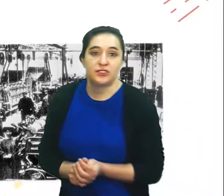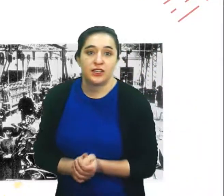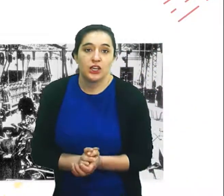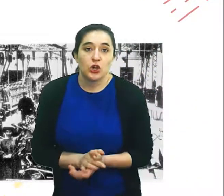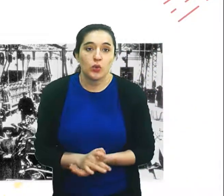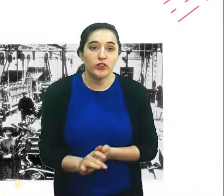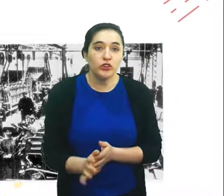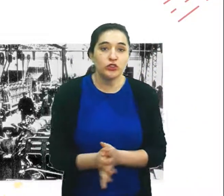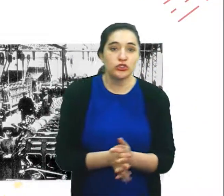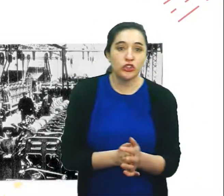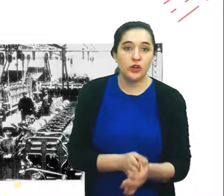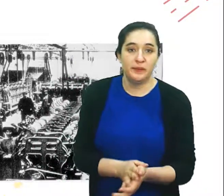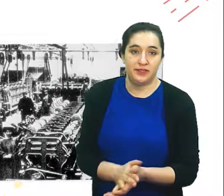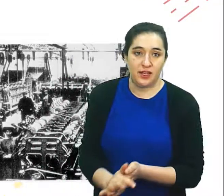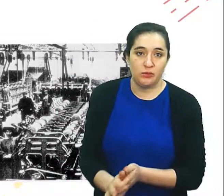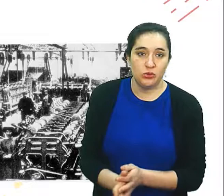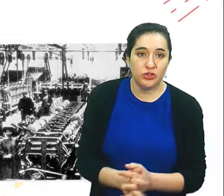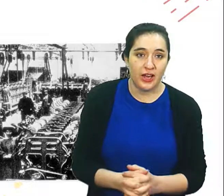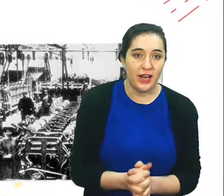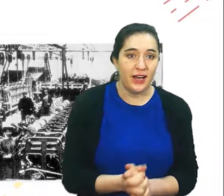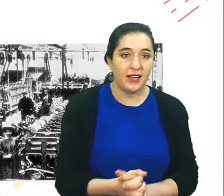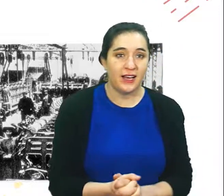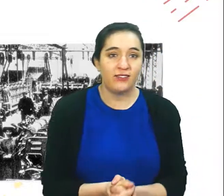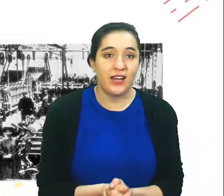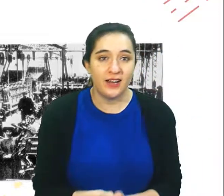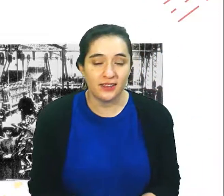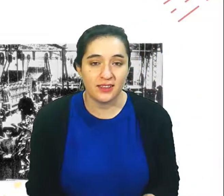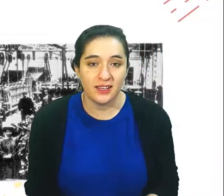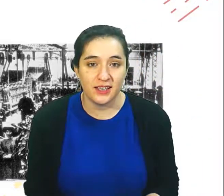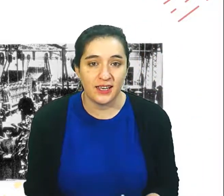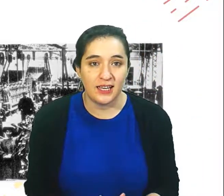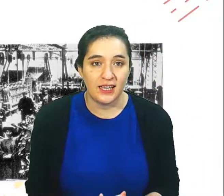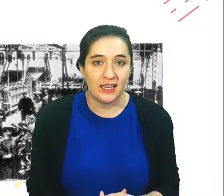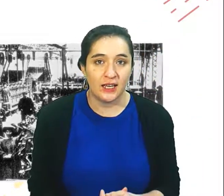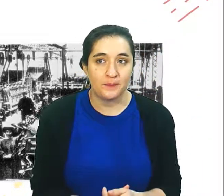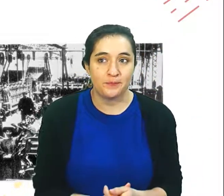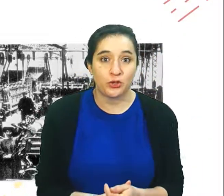Entonces, cuando nosotros comenzamos a hablar de